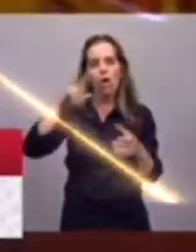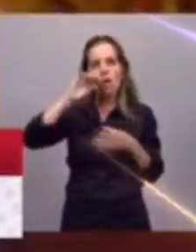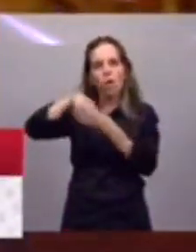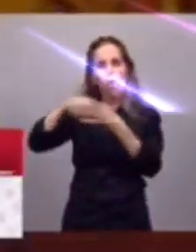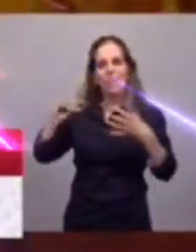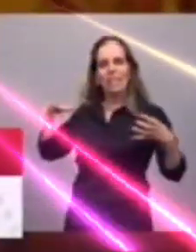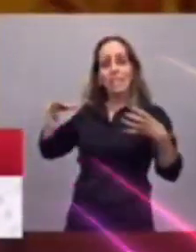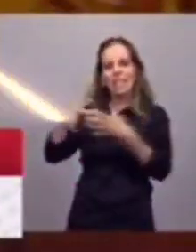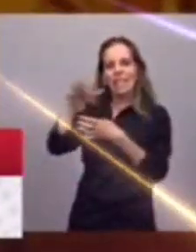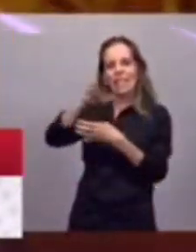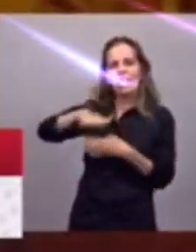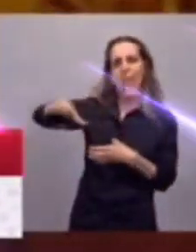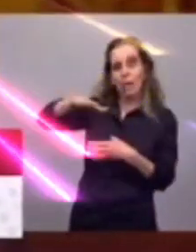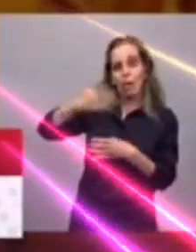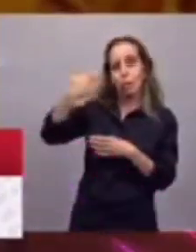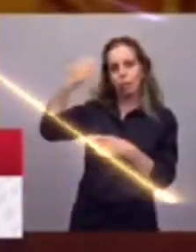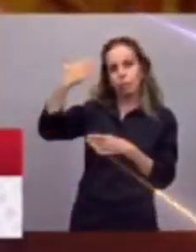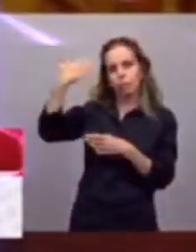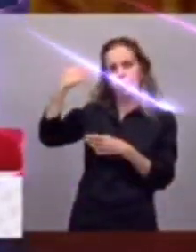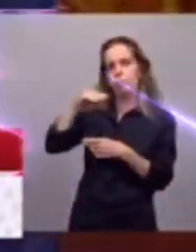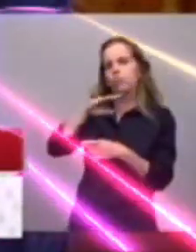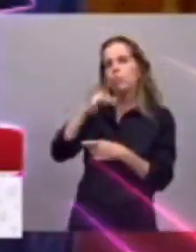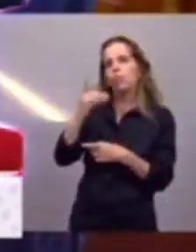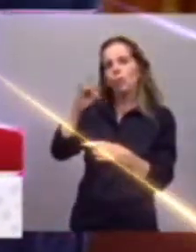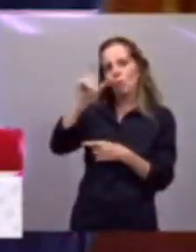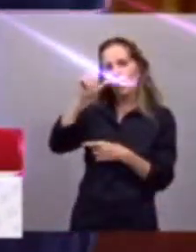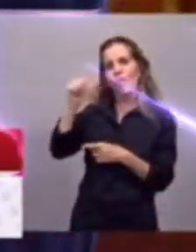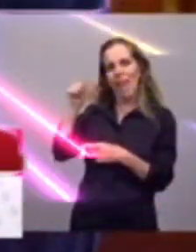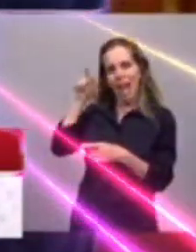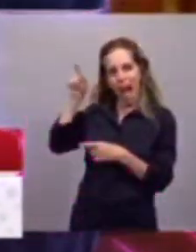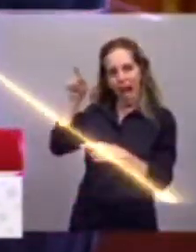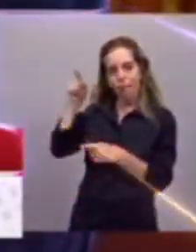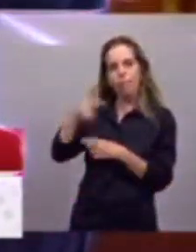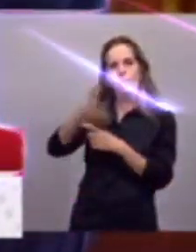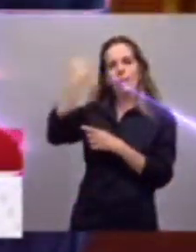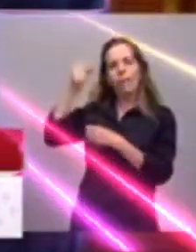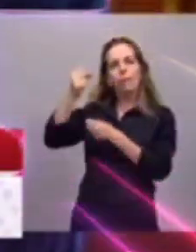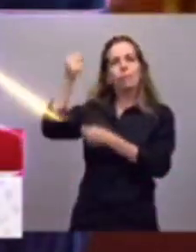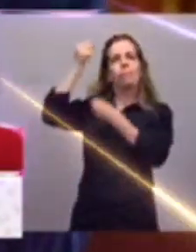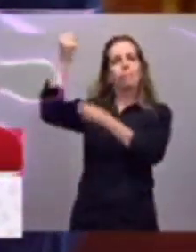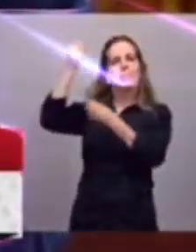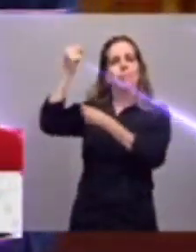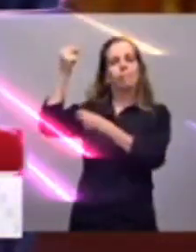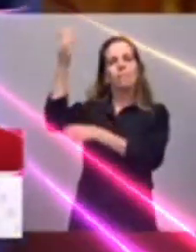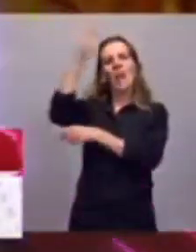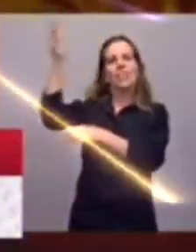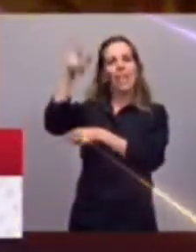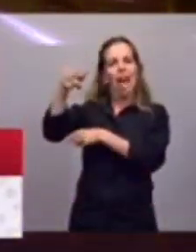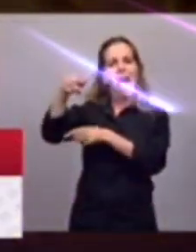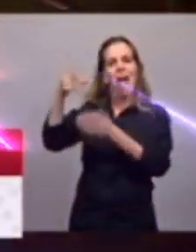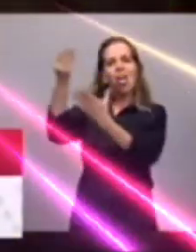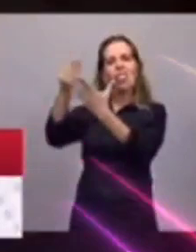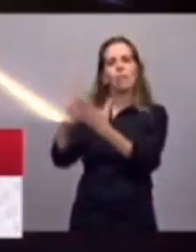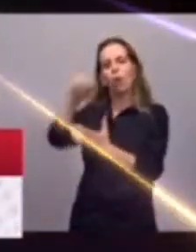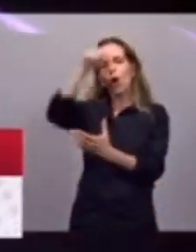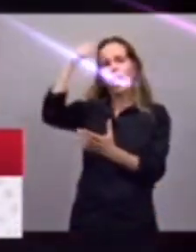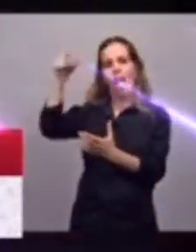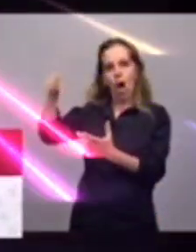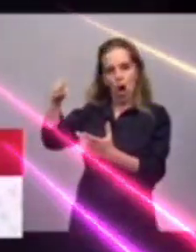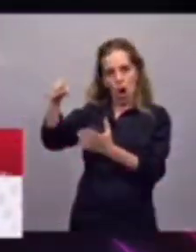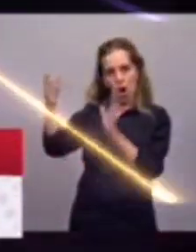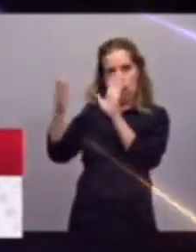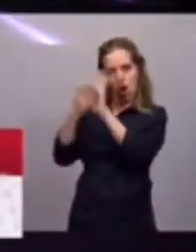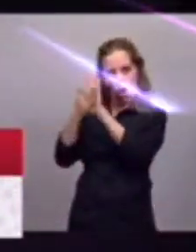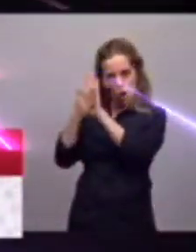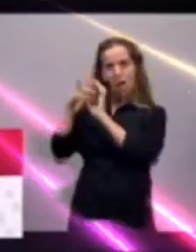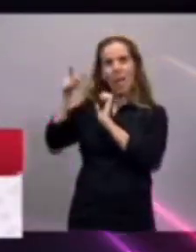de Yehudá, de Judea, que en el estandarte tenían el león. Y el rey Salomón fue